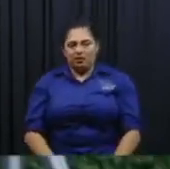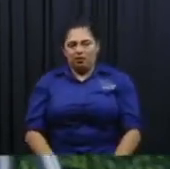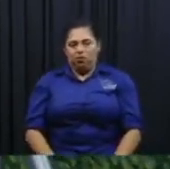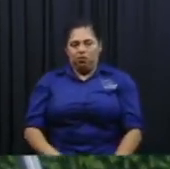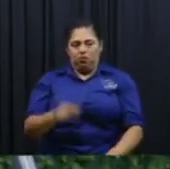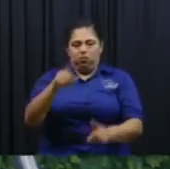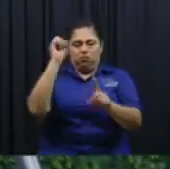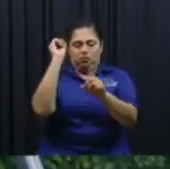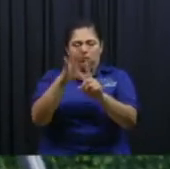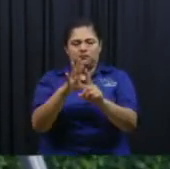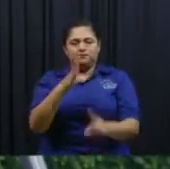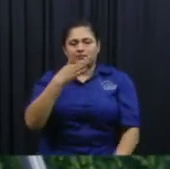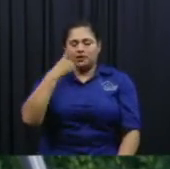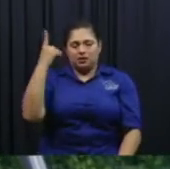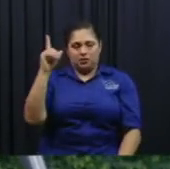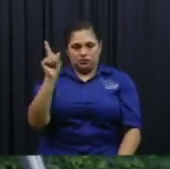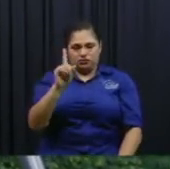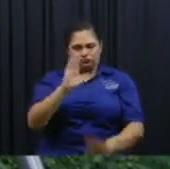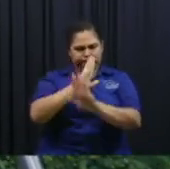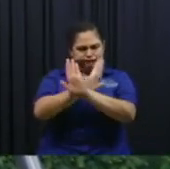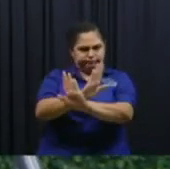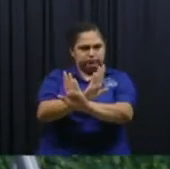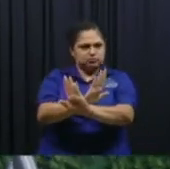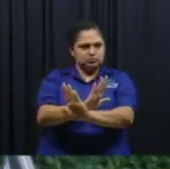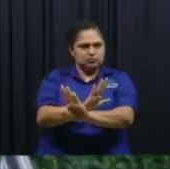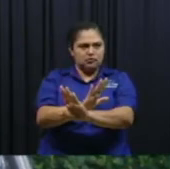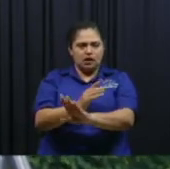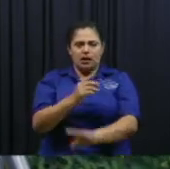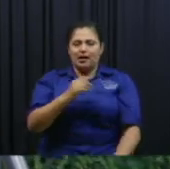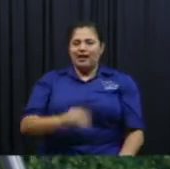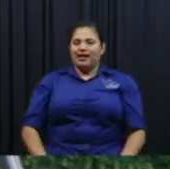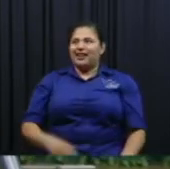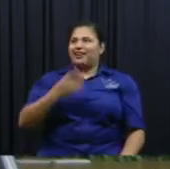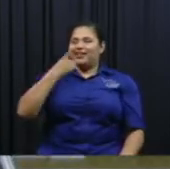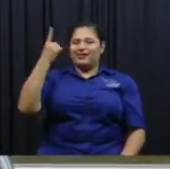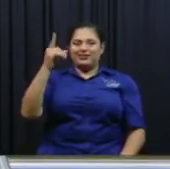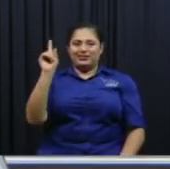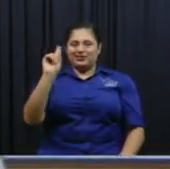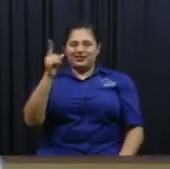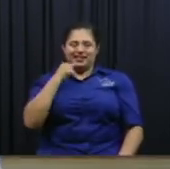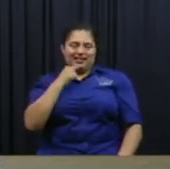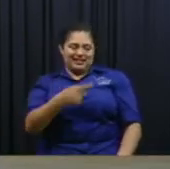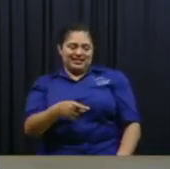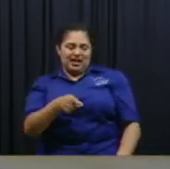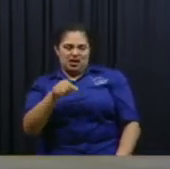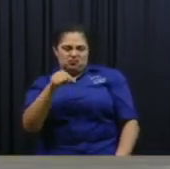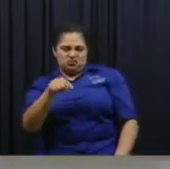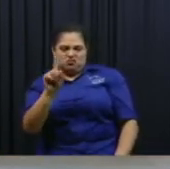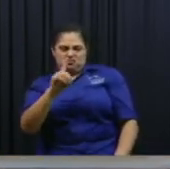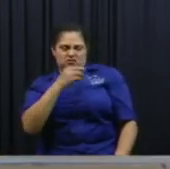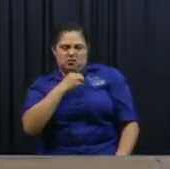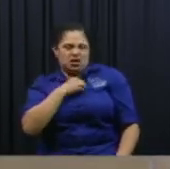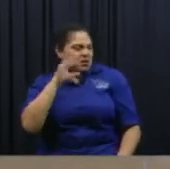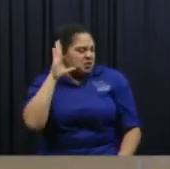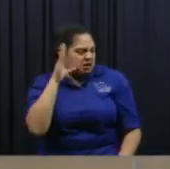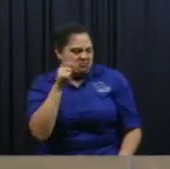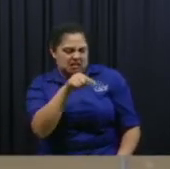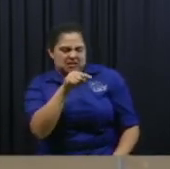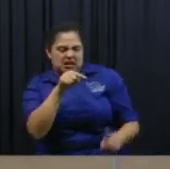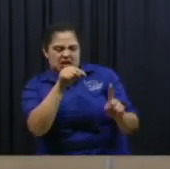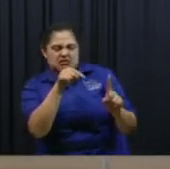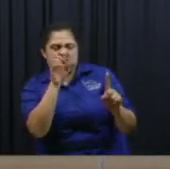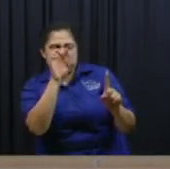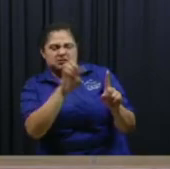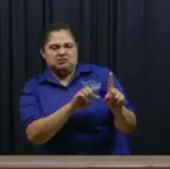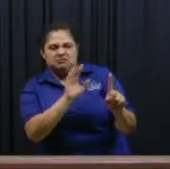que dios no lo bloquea a usted a este no quiero ir Nada bloquéamelo Ángel Gabriel pa que no entre ninguno de esos mensajes de